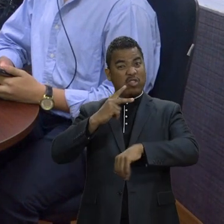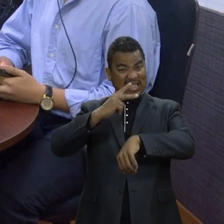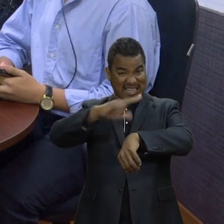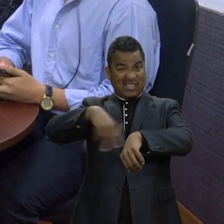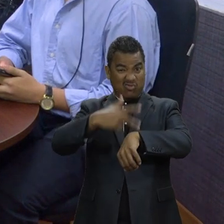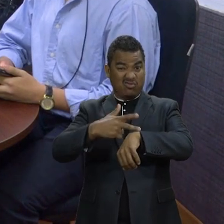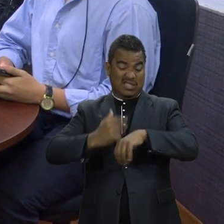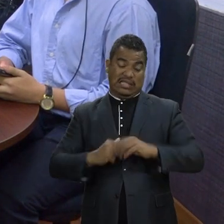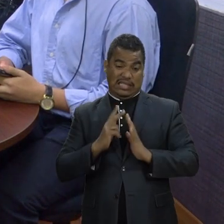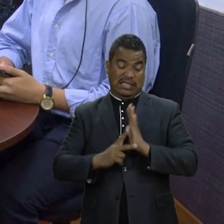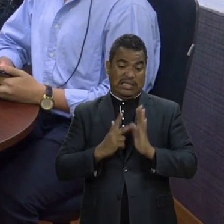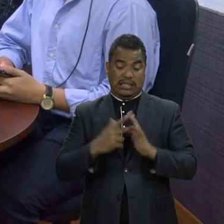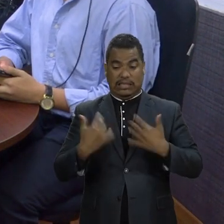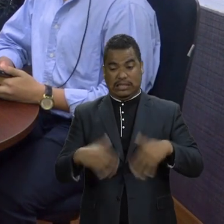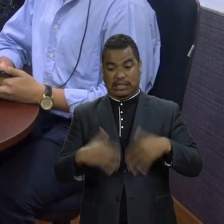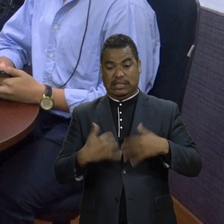es muy buena.